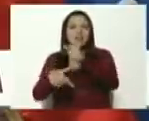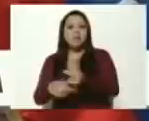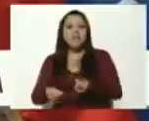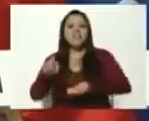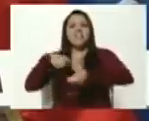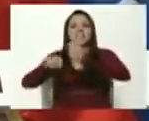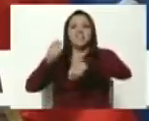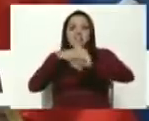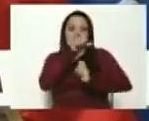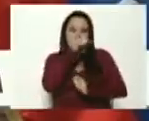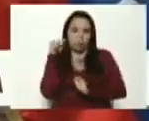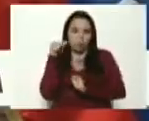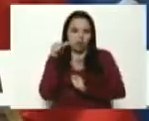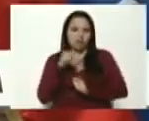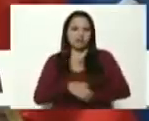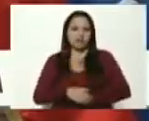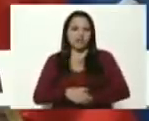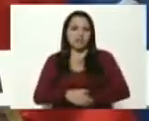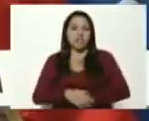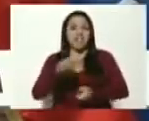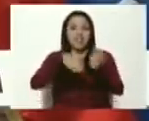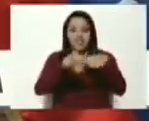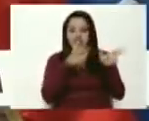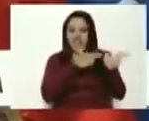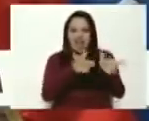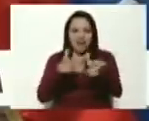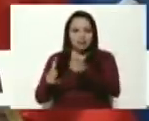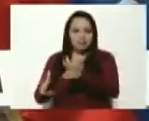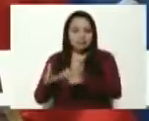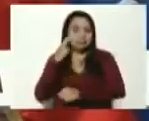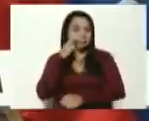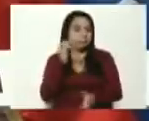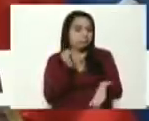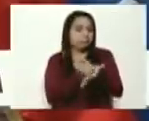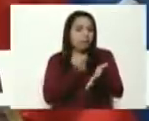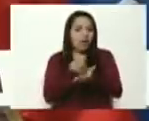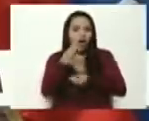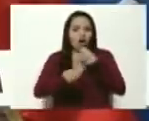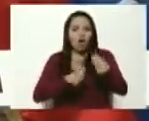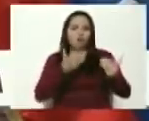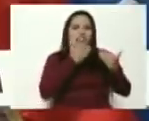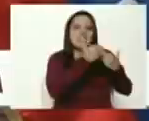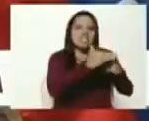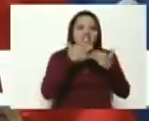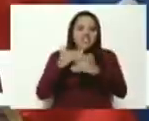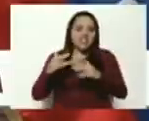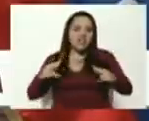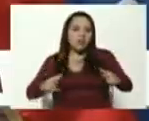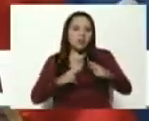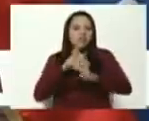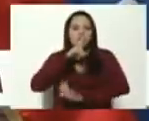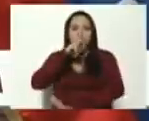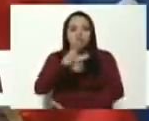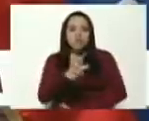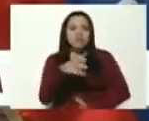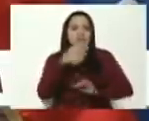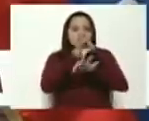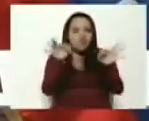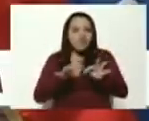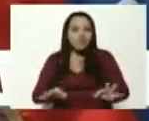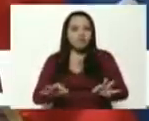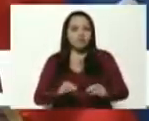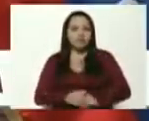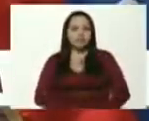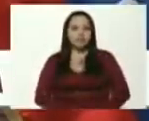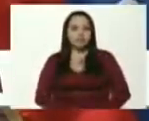de drogas y de armas. Imagínense el nivel en que se encuentra este grave delito